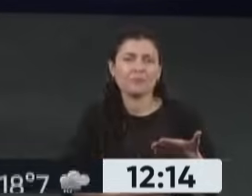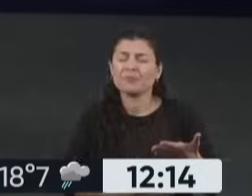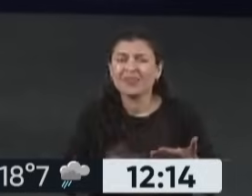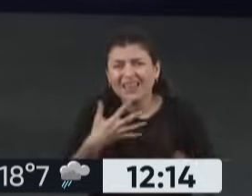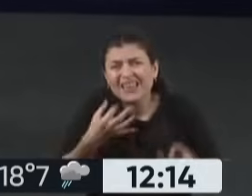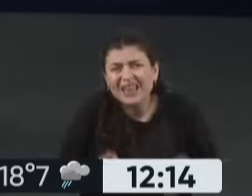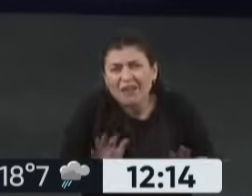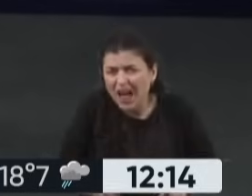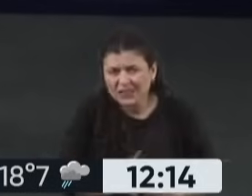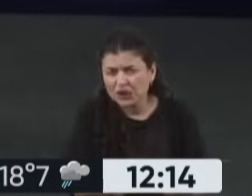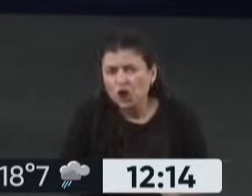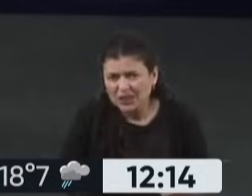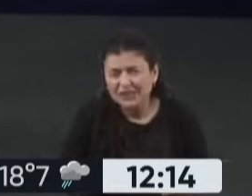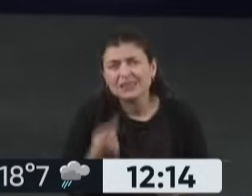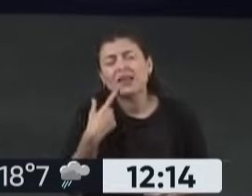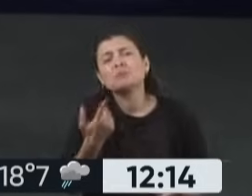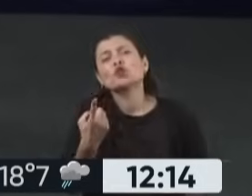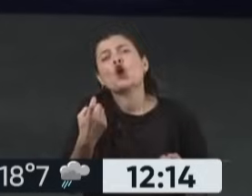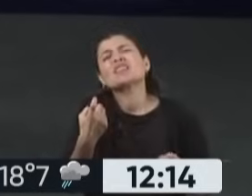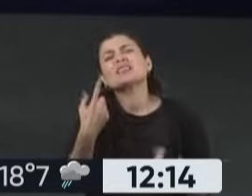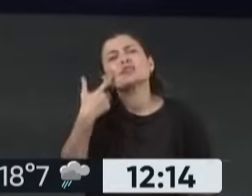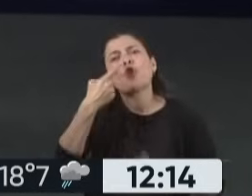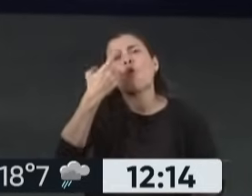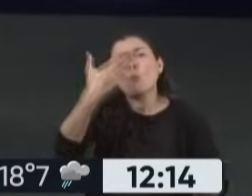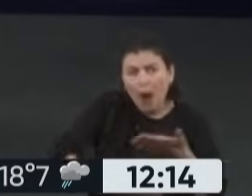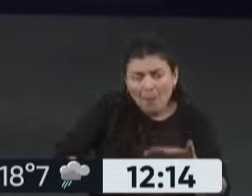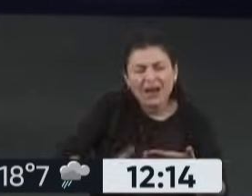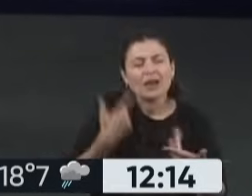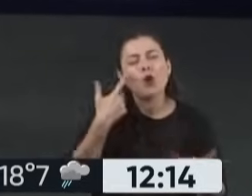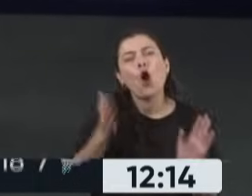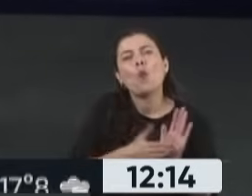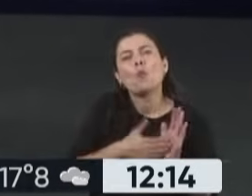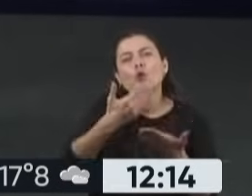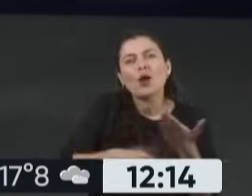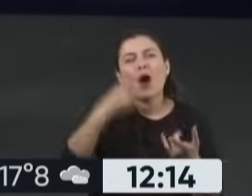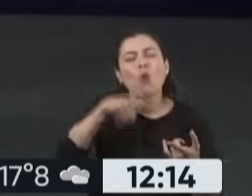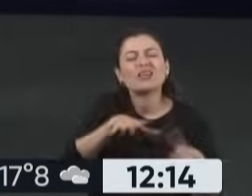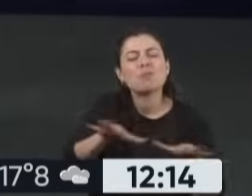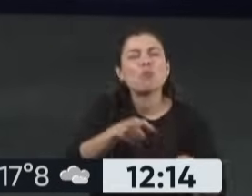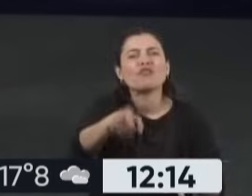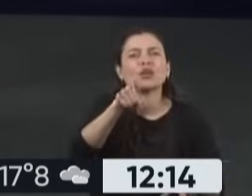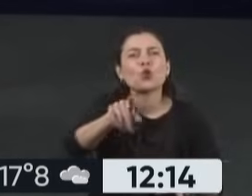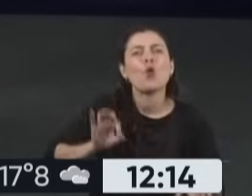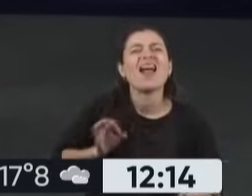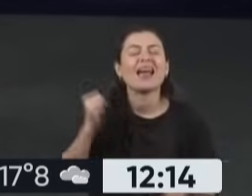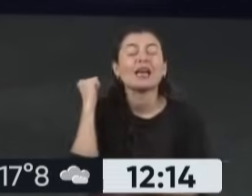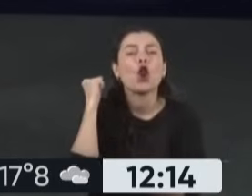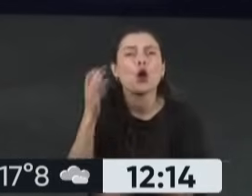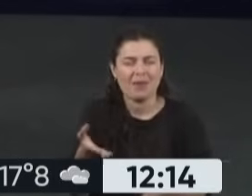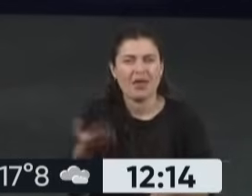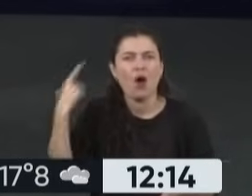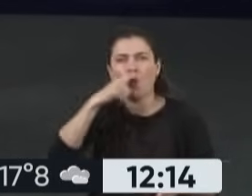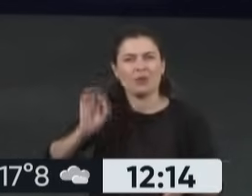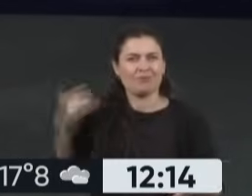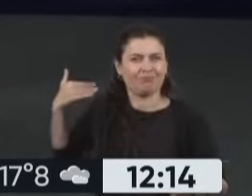de los últimos X periodos. Bueno, con finanzas abiertas y con un esquema digital de compartir esta información, uno va a